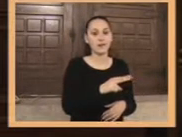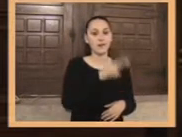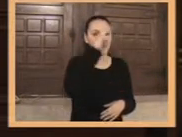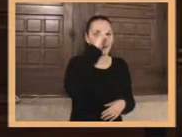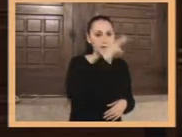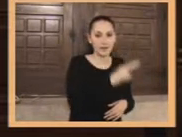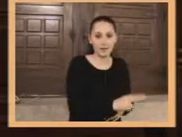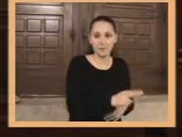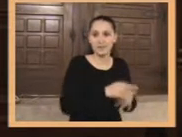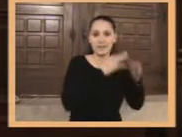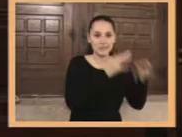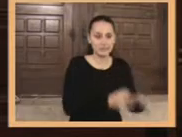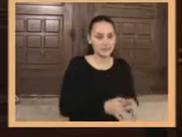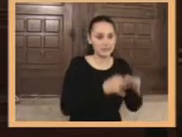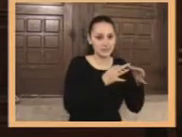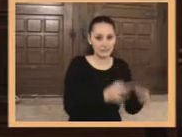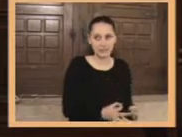dicen las verdades se altera uno mismo. Exactamente.